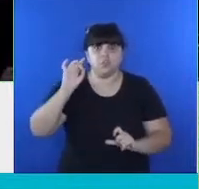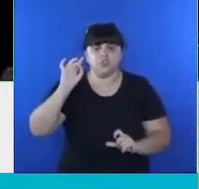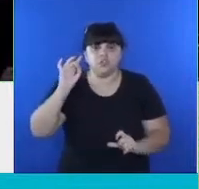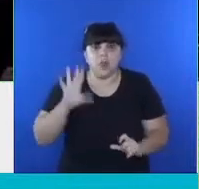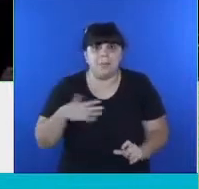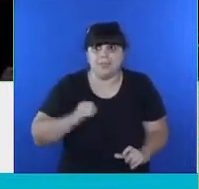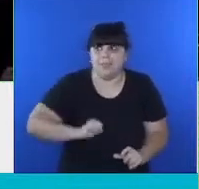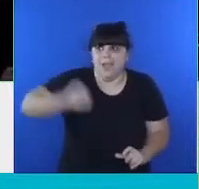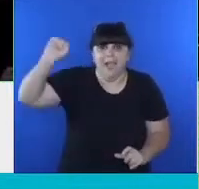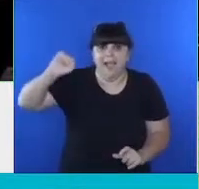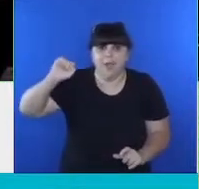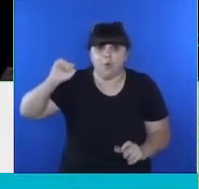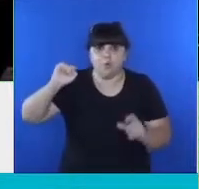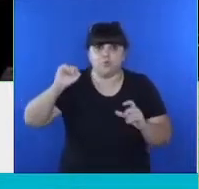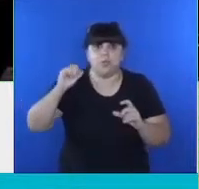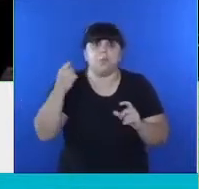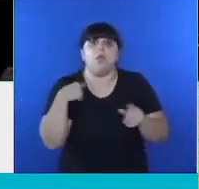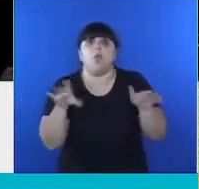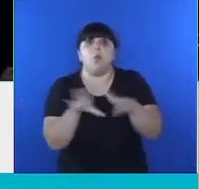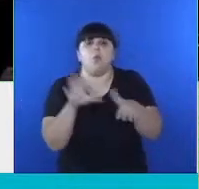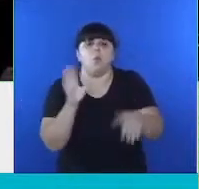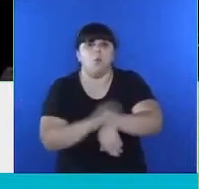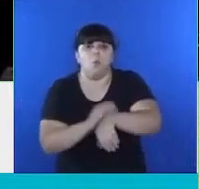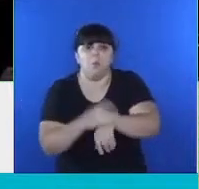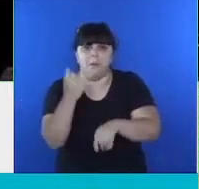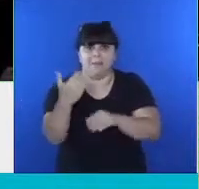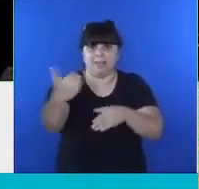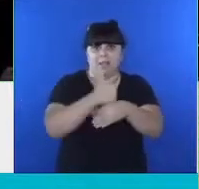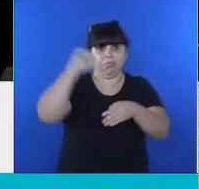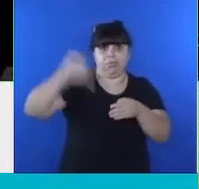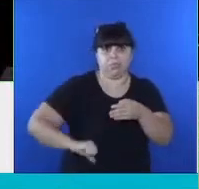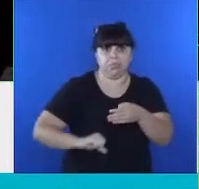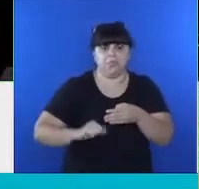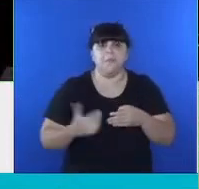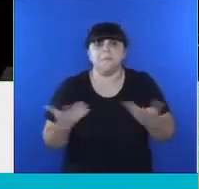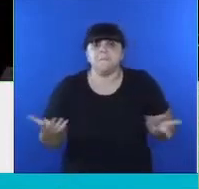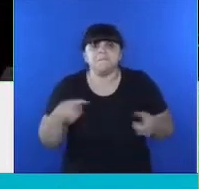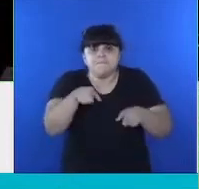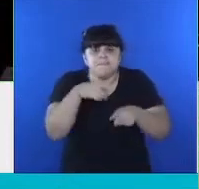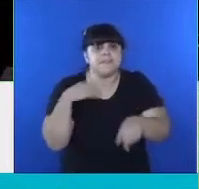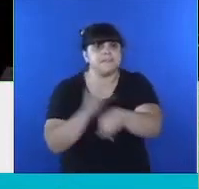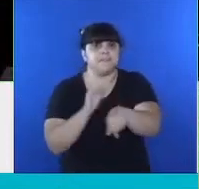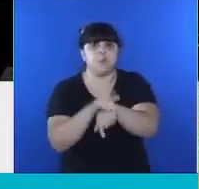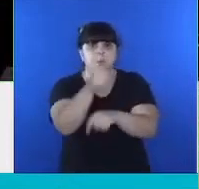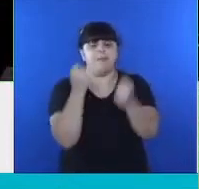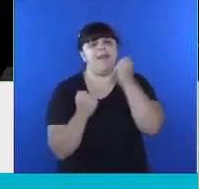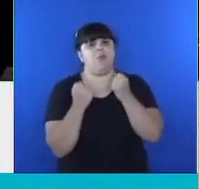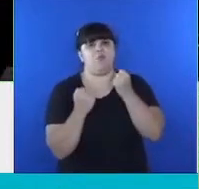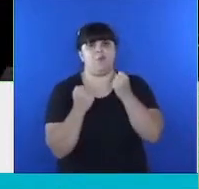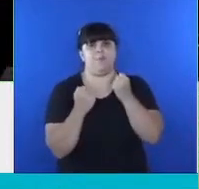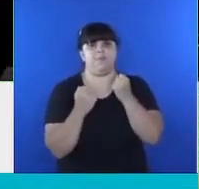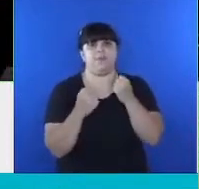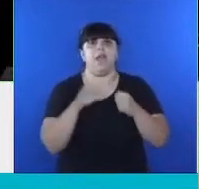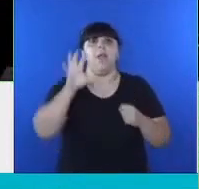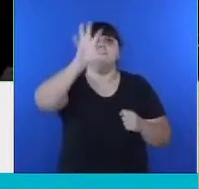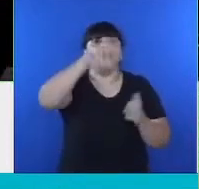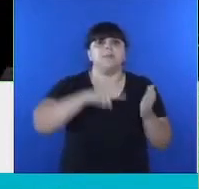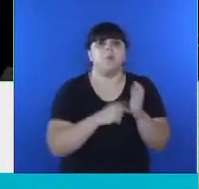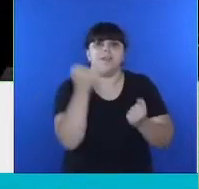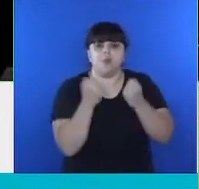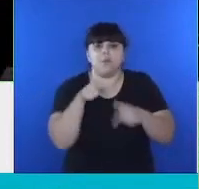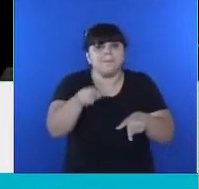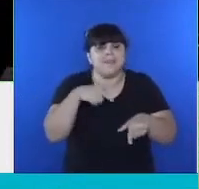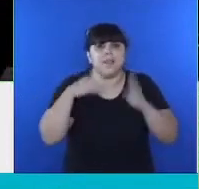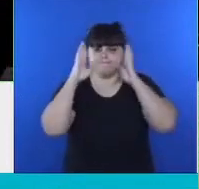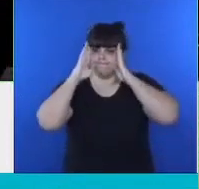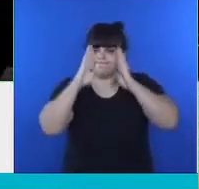del ajuste por devaluación. Tenemos que preocuparnos por esa economía, por la economía de la provincia de Buenos